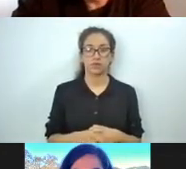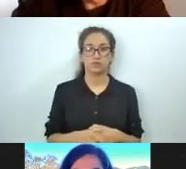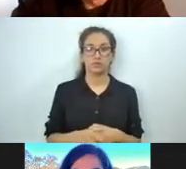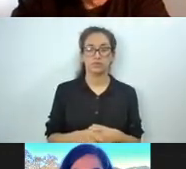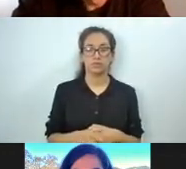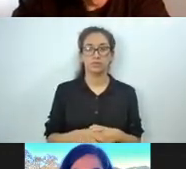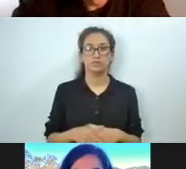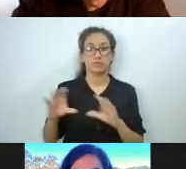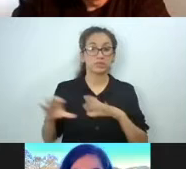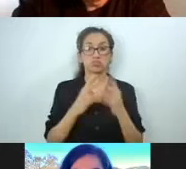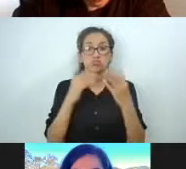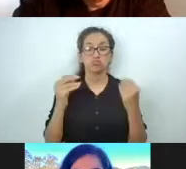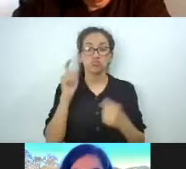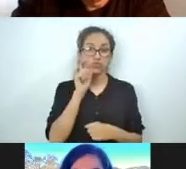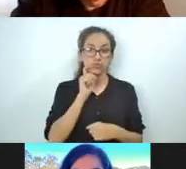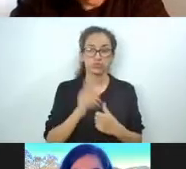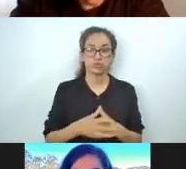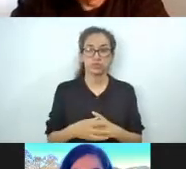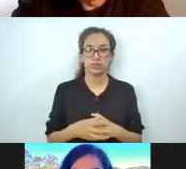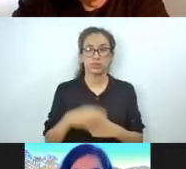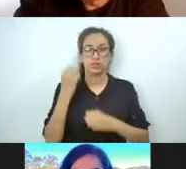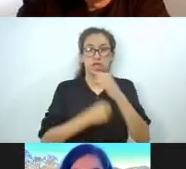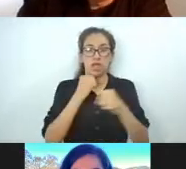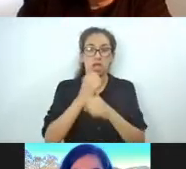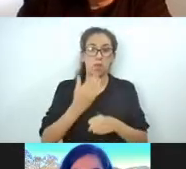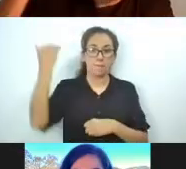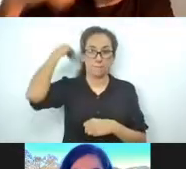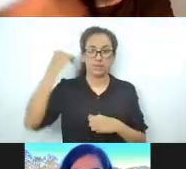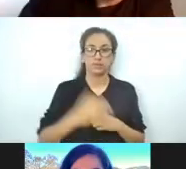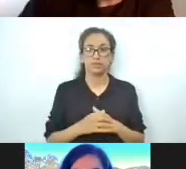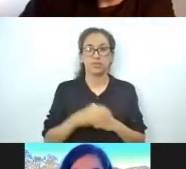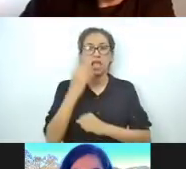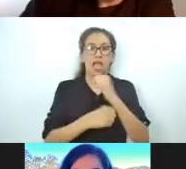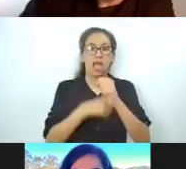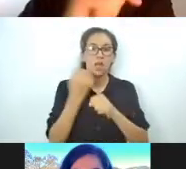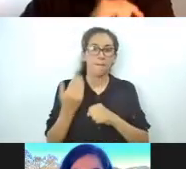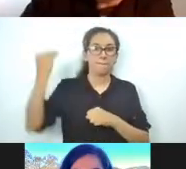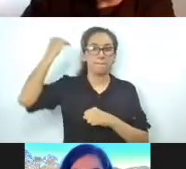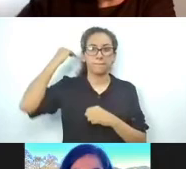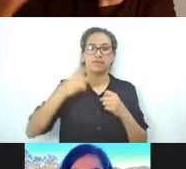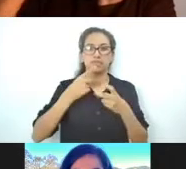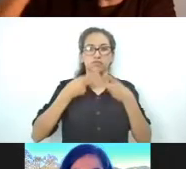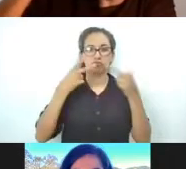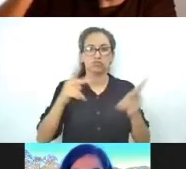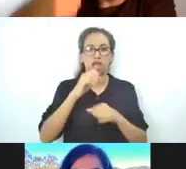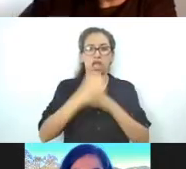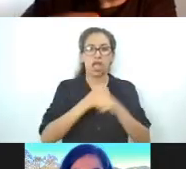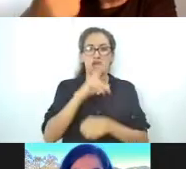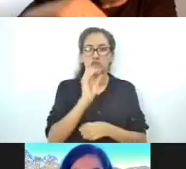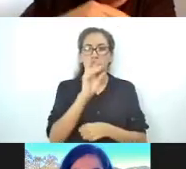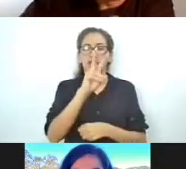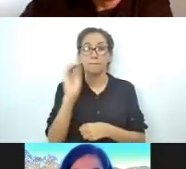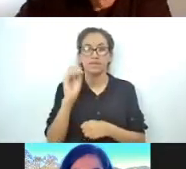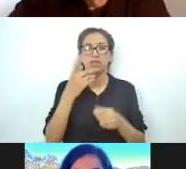inactividad sexual, ¿no? En el año pasado. Ojo, en el año anterior, estamos hablando de una publicación del 2020, hablan del 2019, o